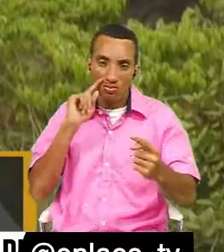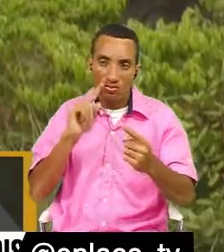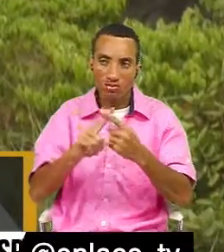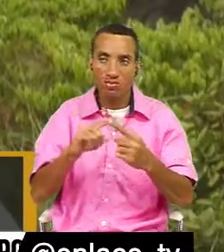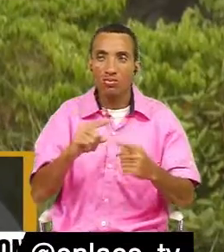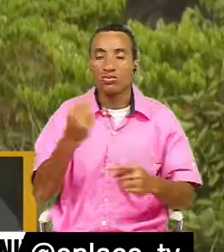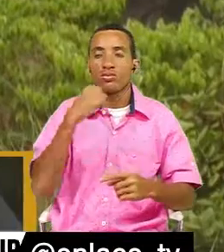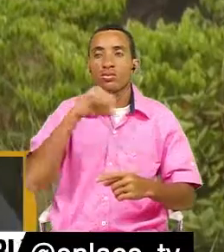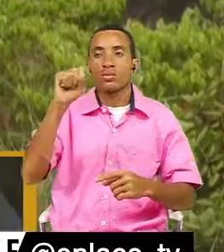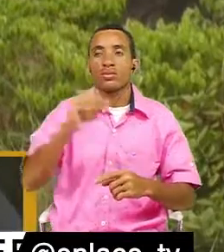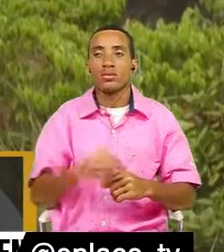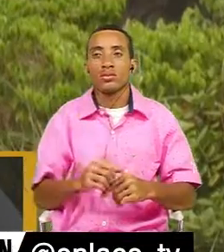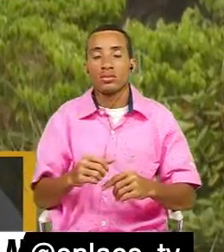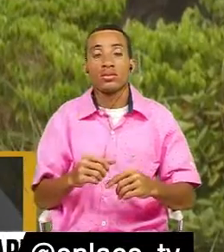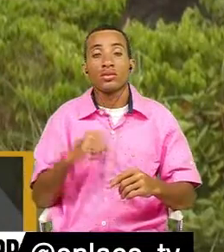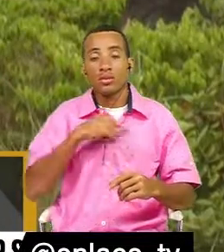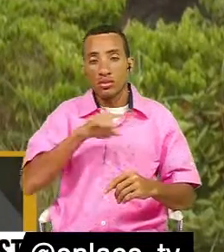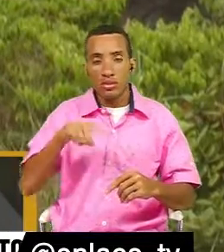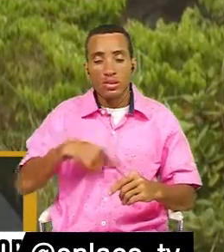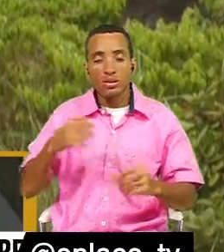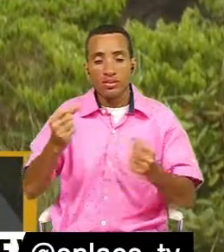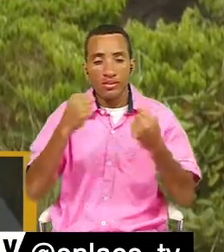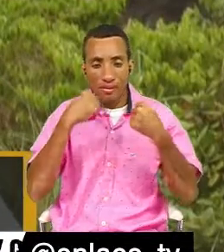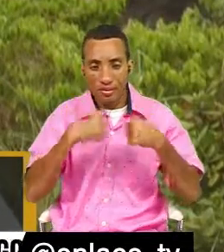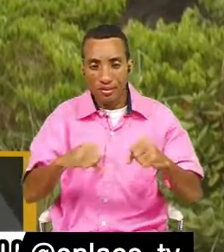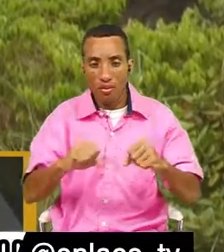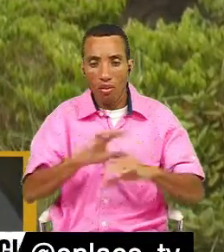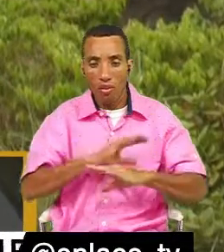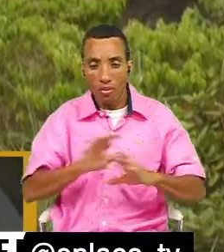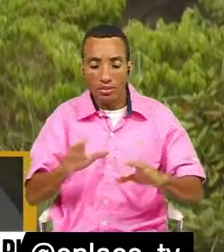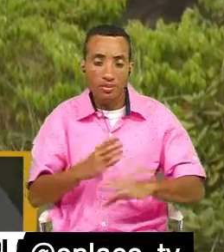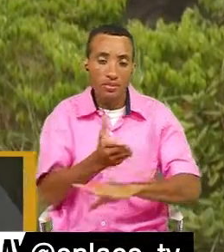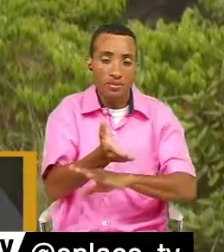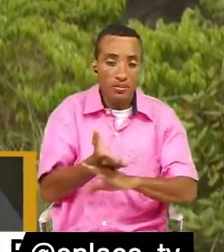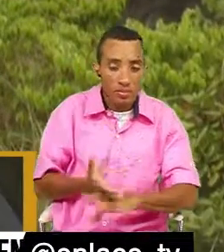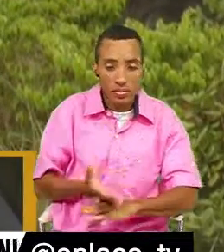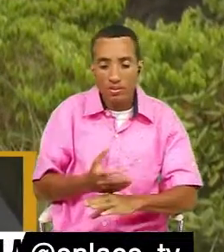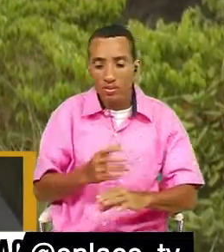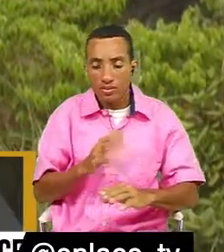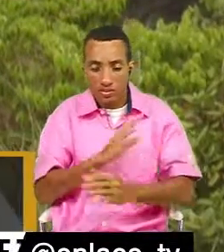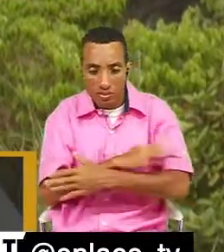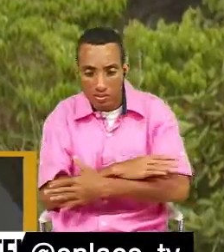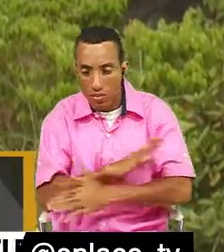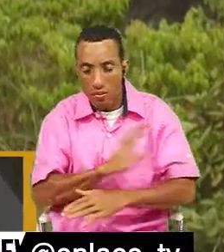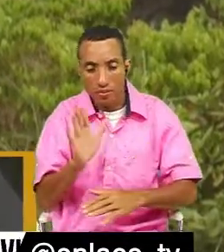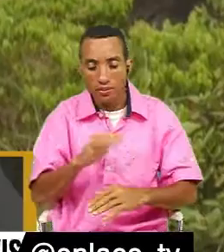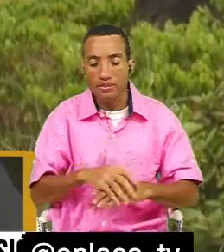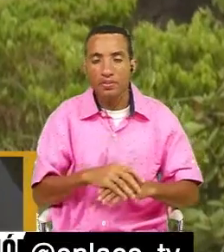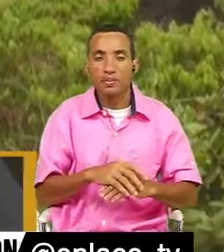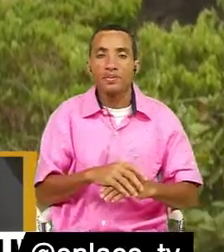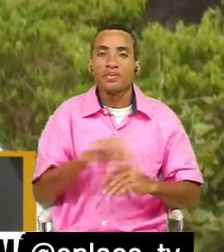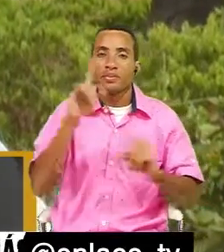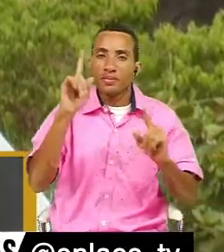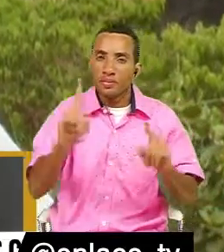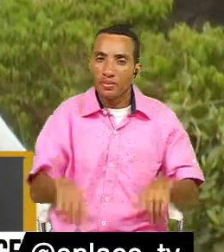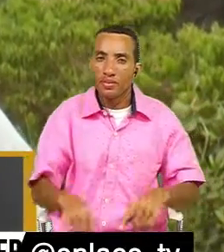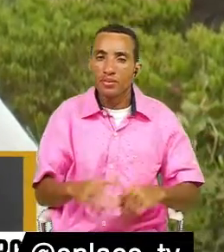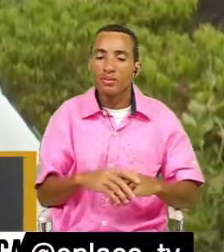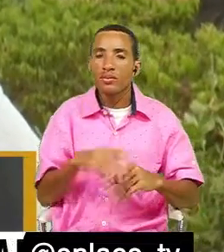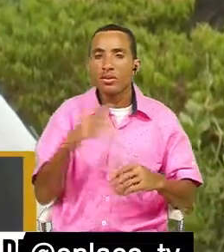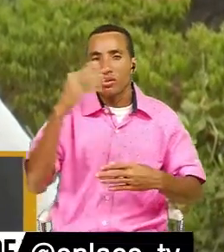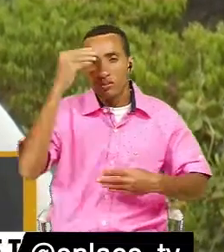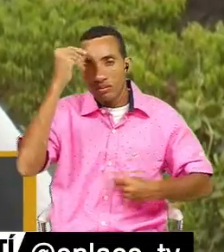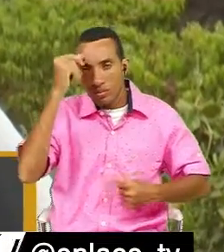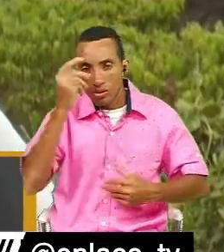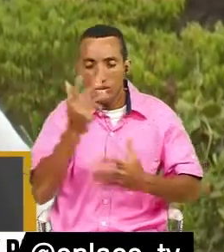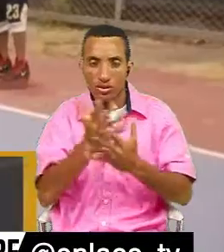nosotros tratamos de que no solamente sea en la parte de exigencia, disciplina y resultados, también tratamos de exigir valores y